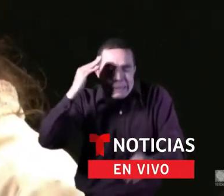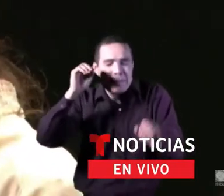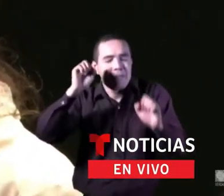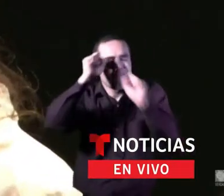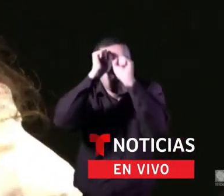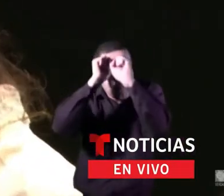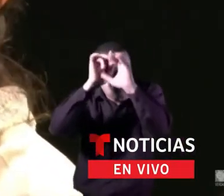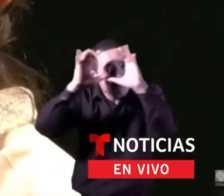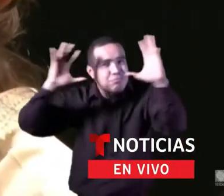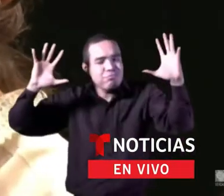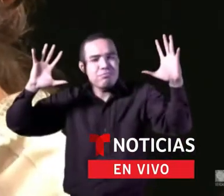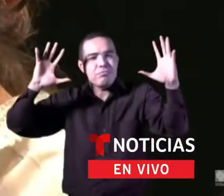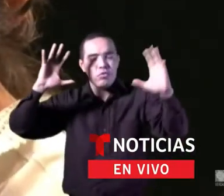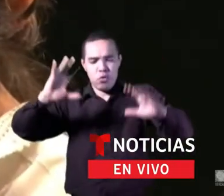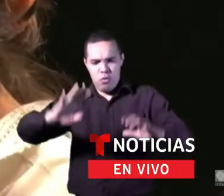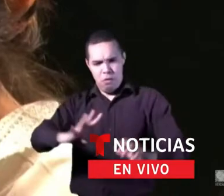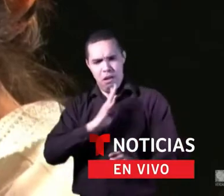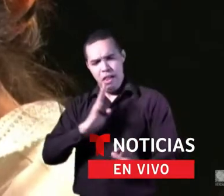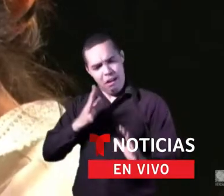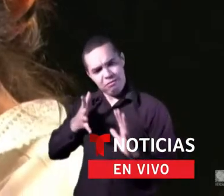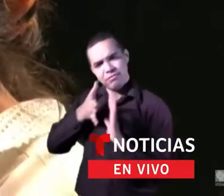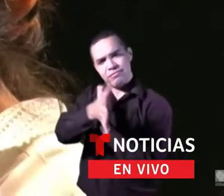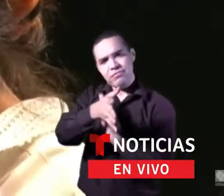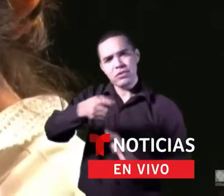lo que nos sucedió a todos